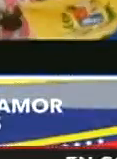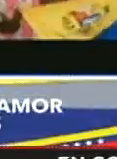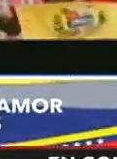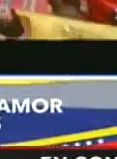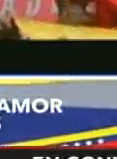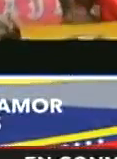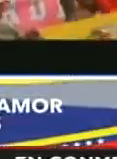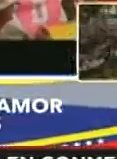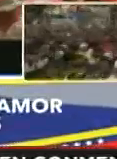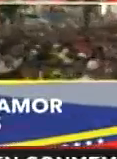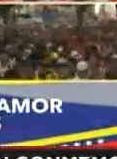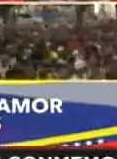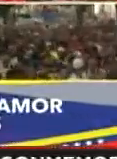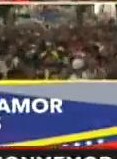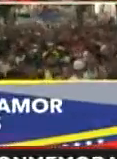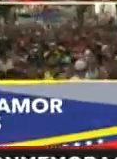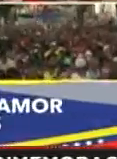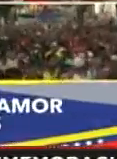10 años